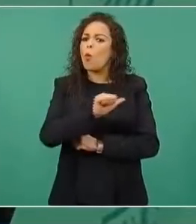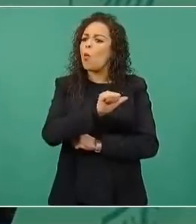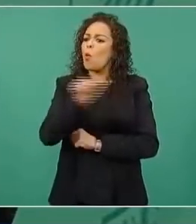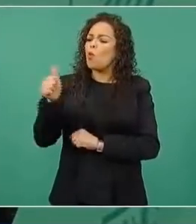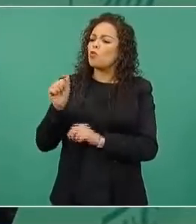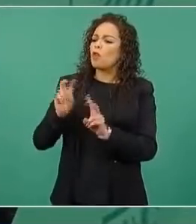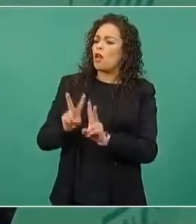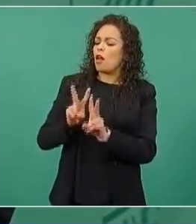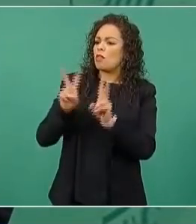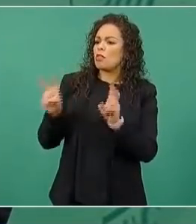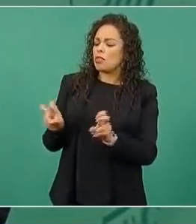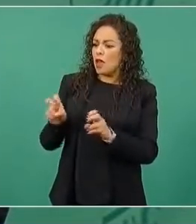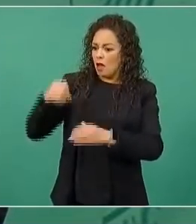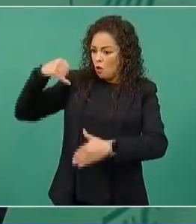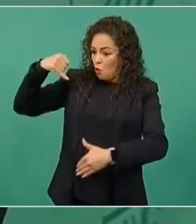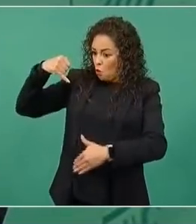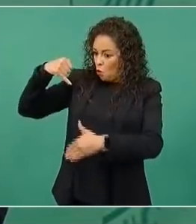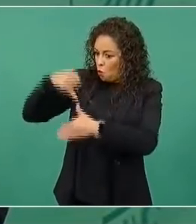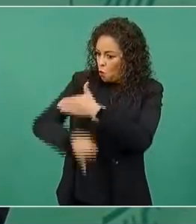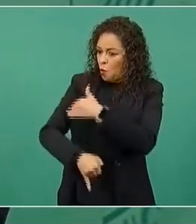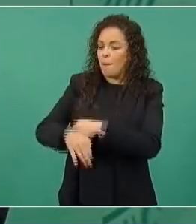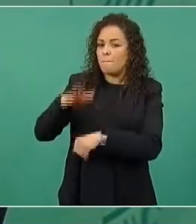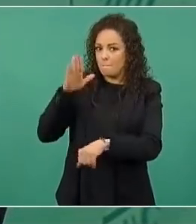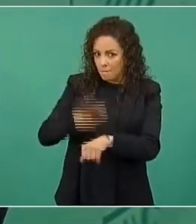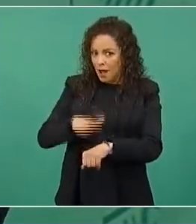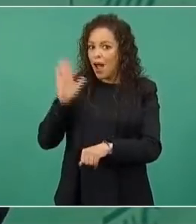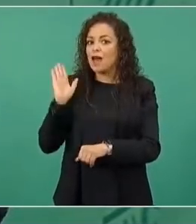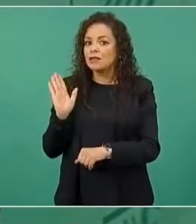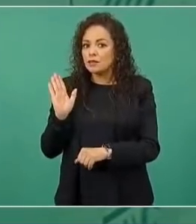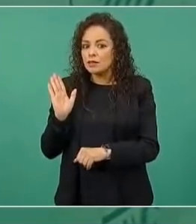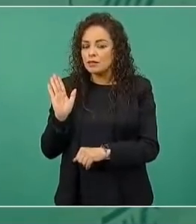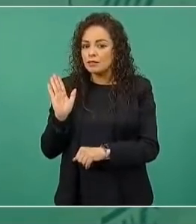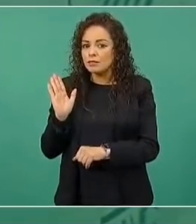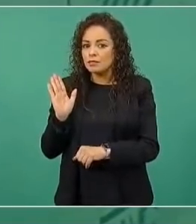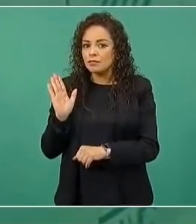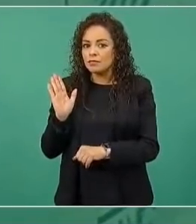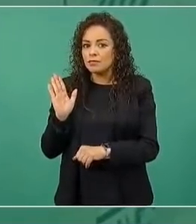asunto más profundo. ¿Por qué pensar,